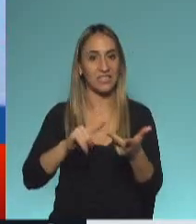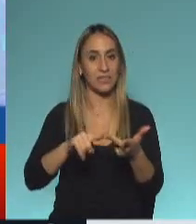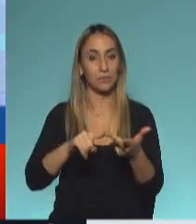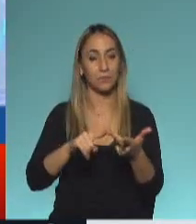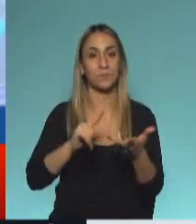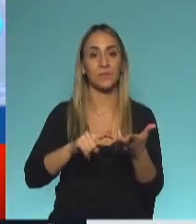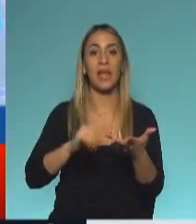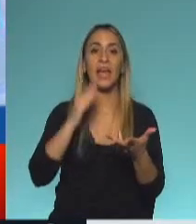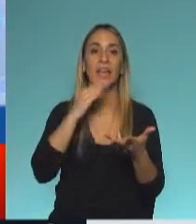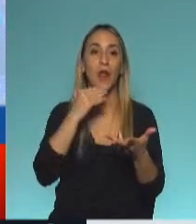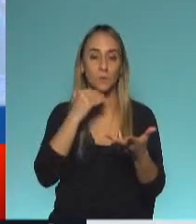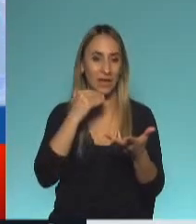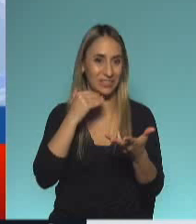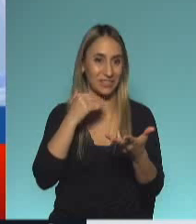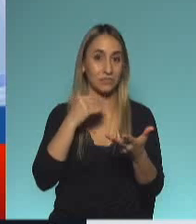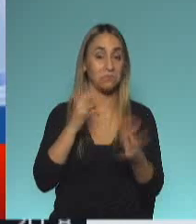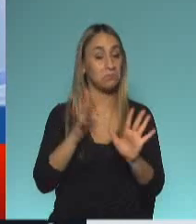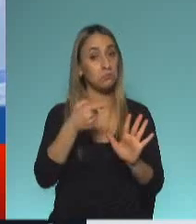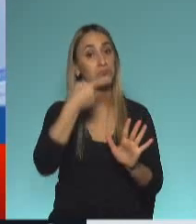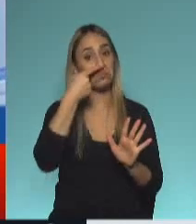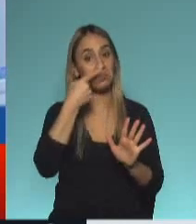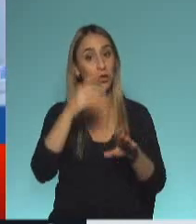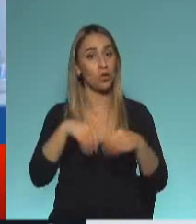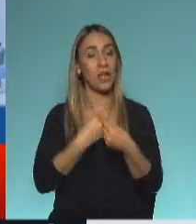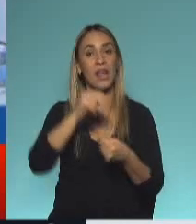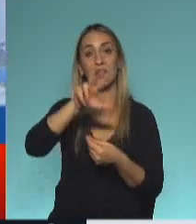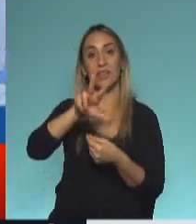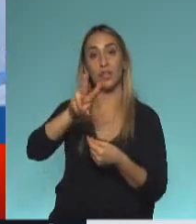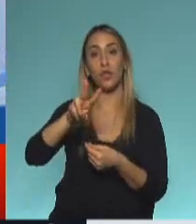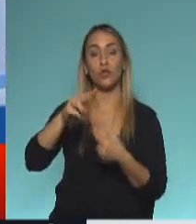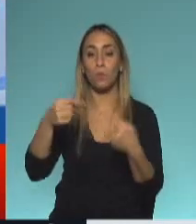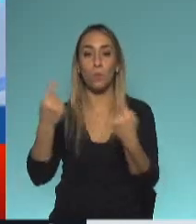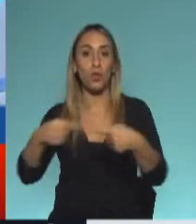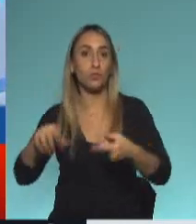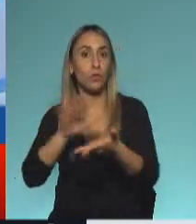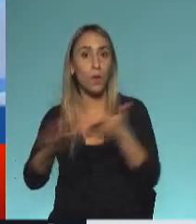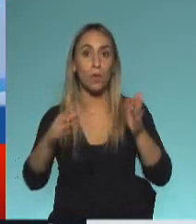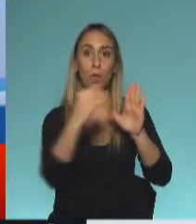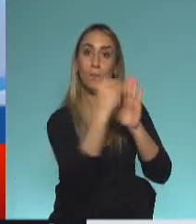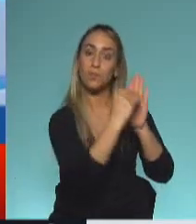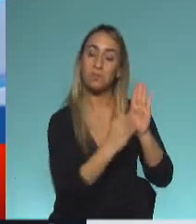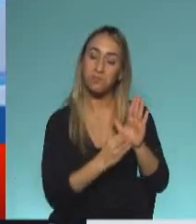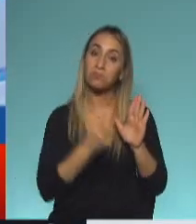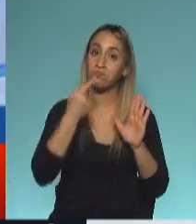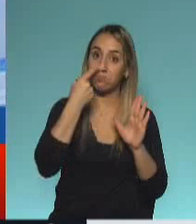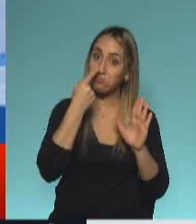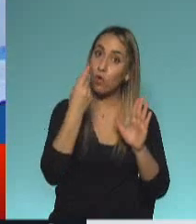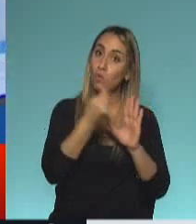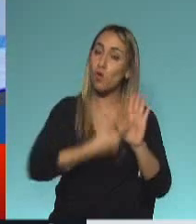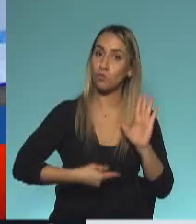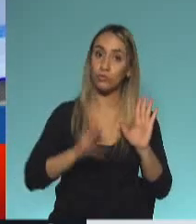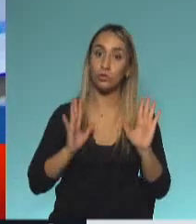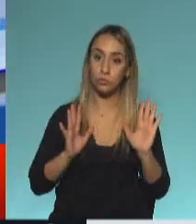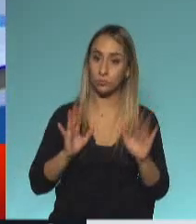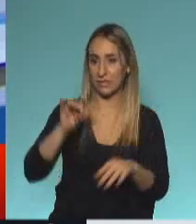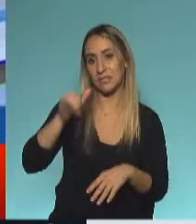cremas bueno número interesante 32 nuevos productos y si esa que te parece a vos pero me parece interesante este número es bastante